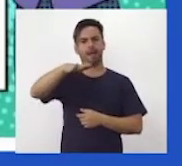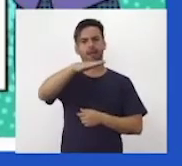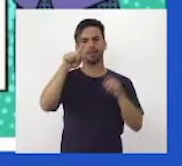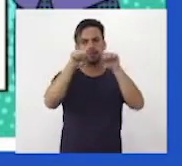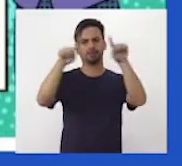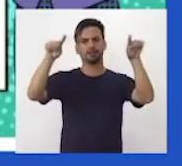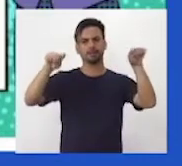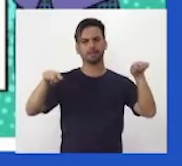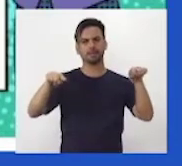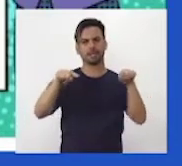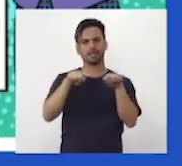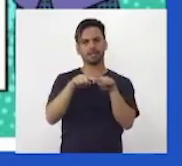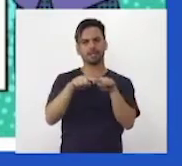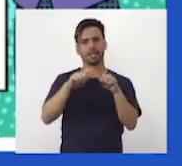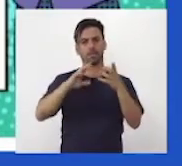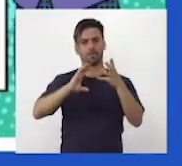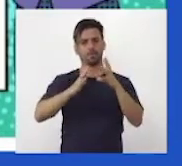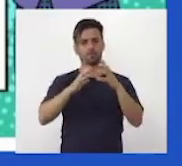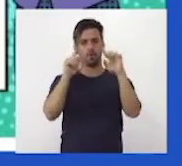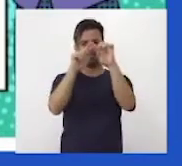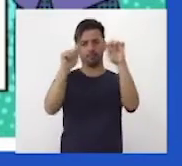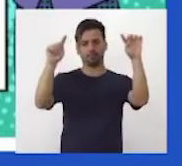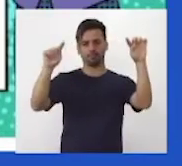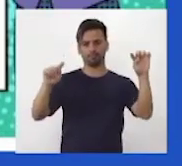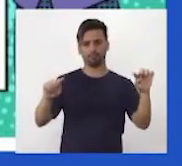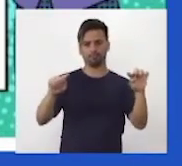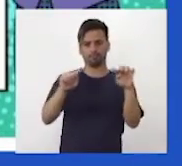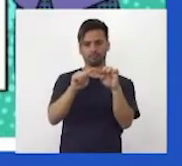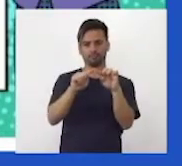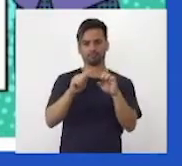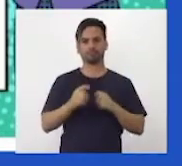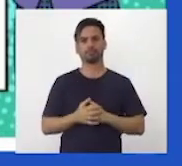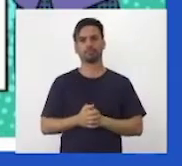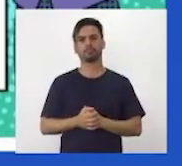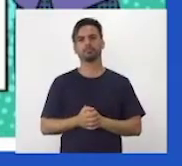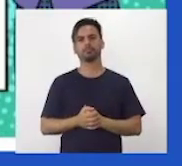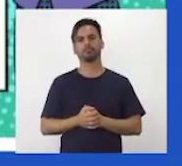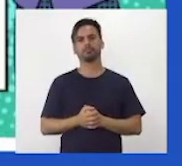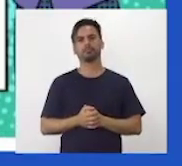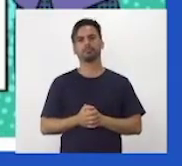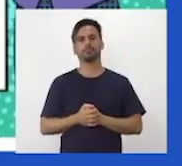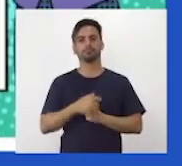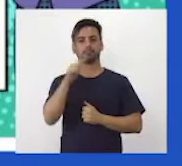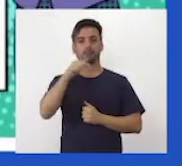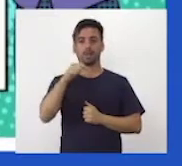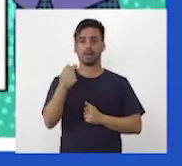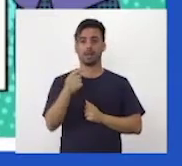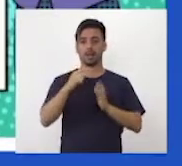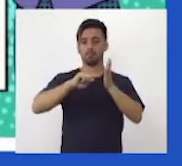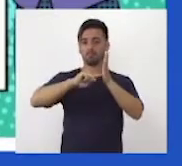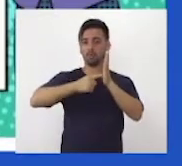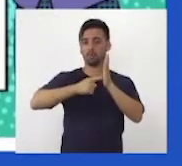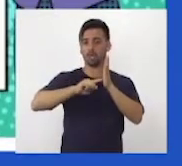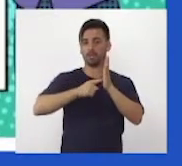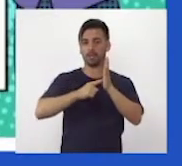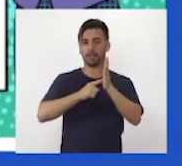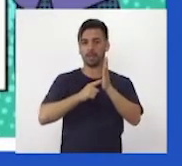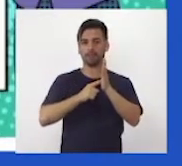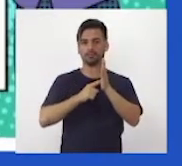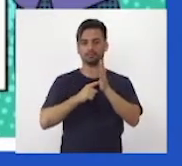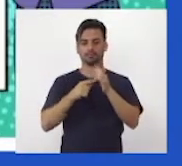las variables el área de este terreno. Repetimos, es un terreno en forma